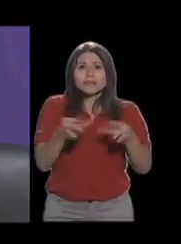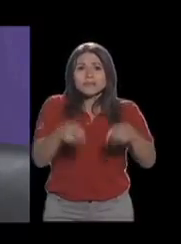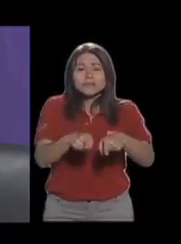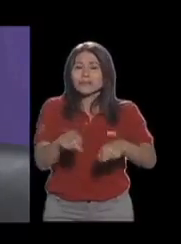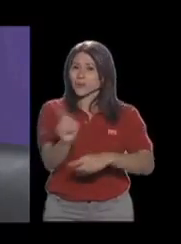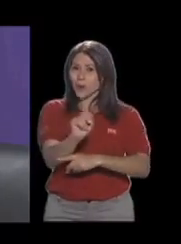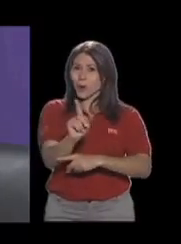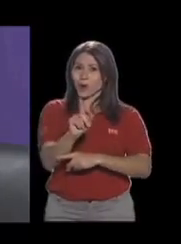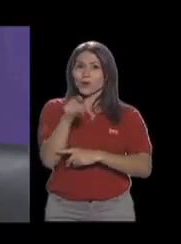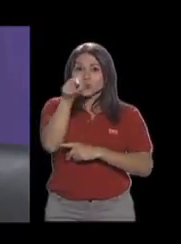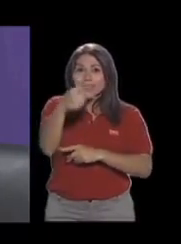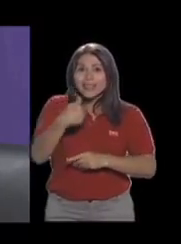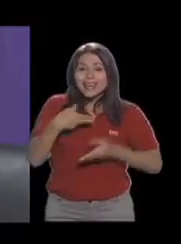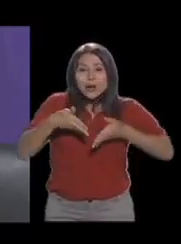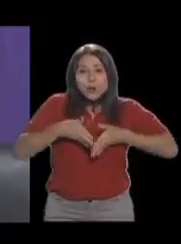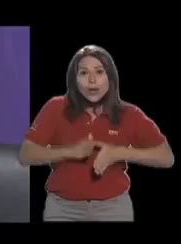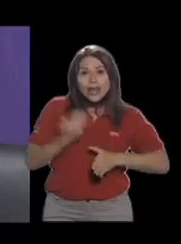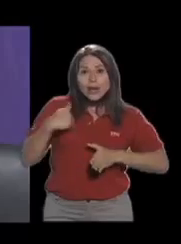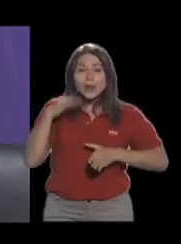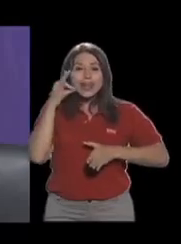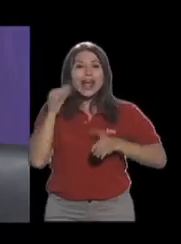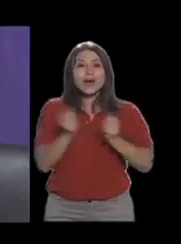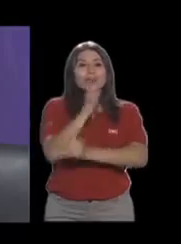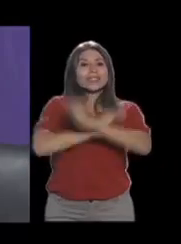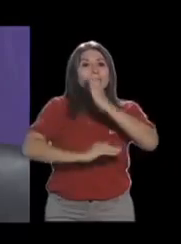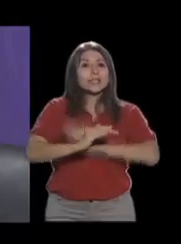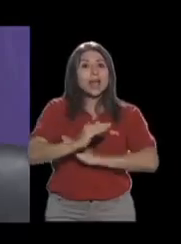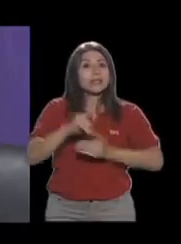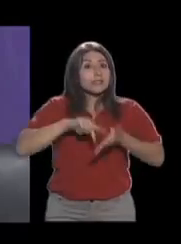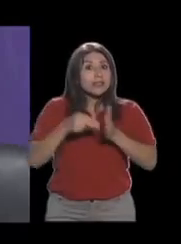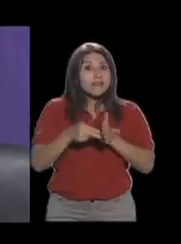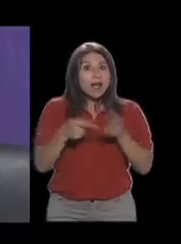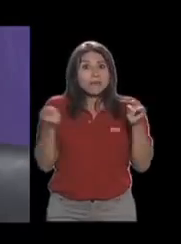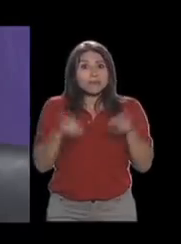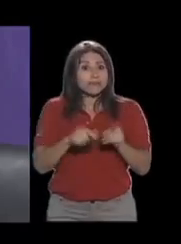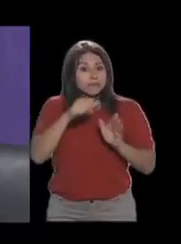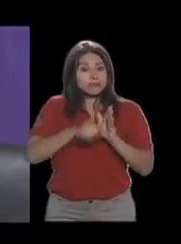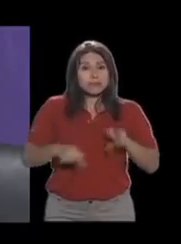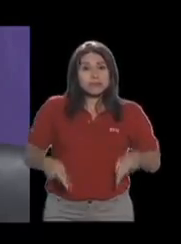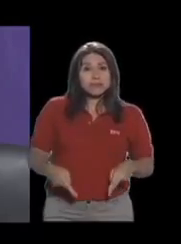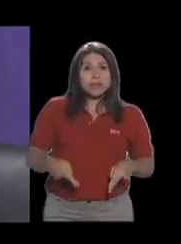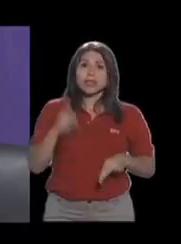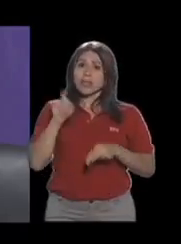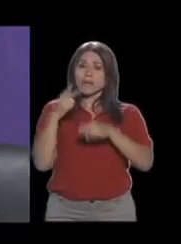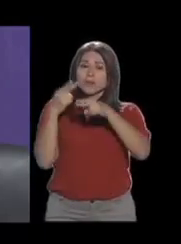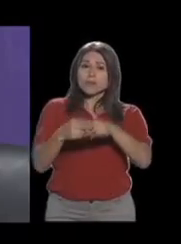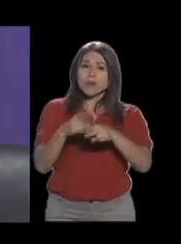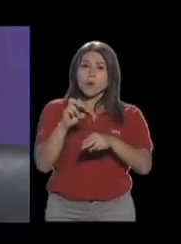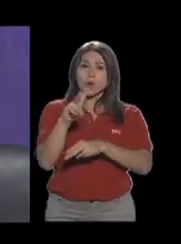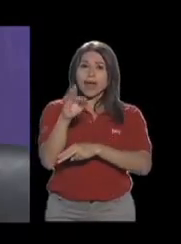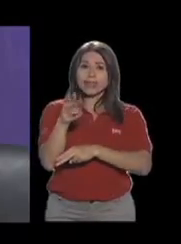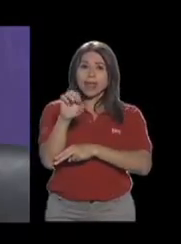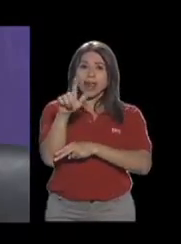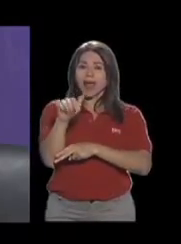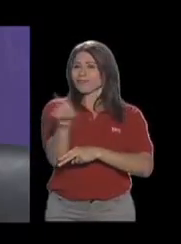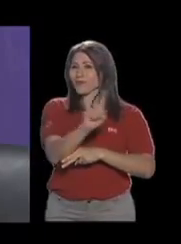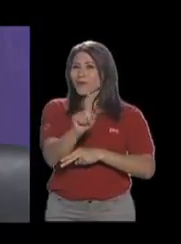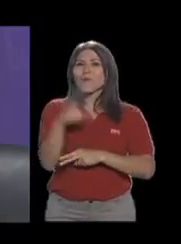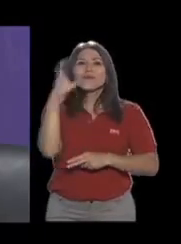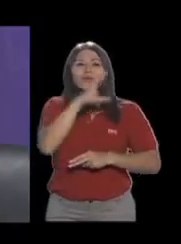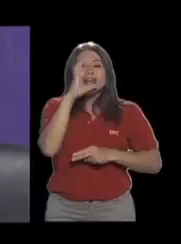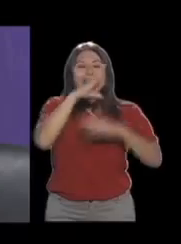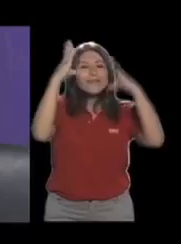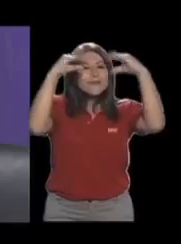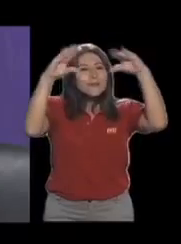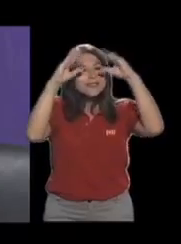hija con discapacidad, la consecuencia inmediata no es someterla a estas figuras, es buscar información, es estimulación temprana,